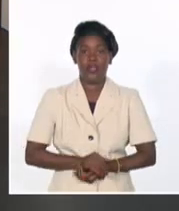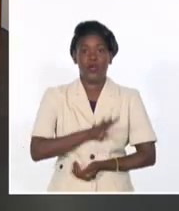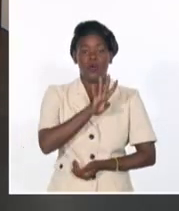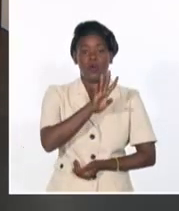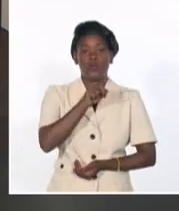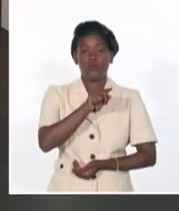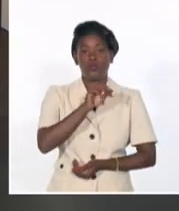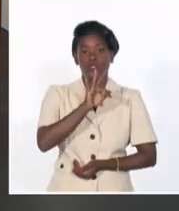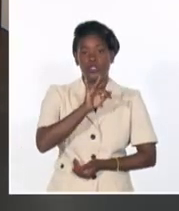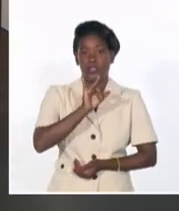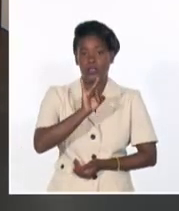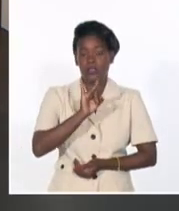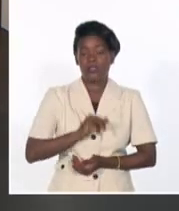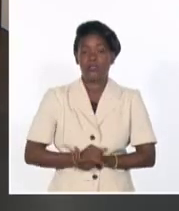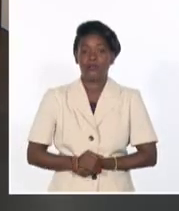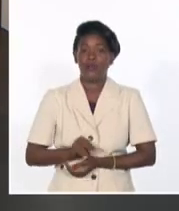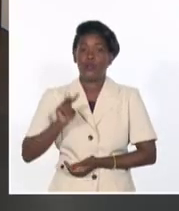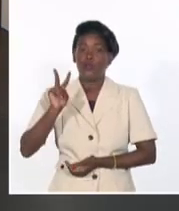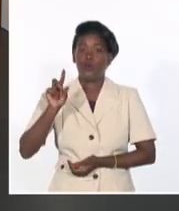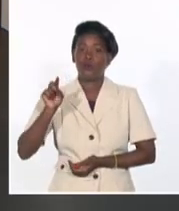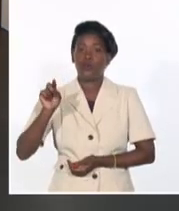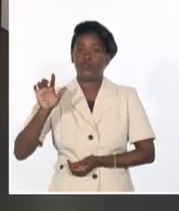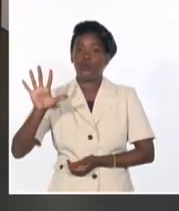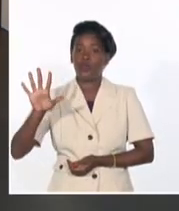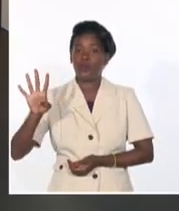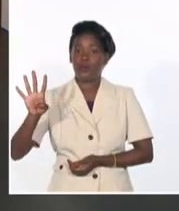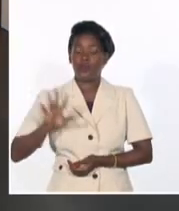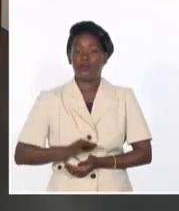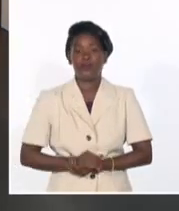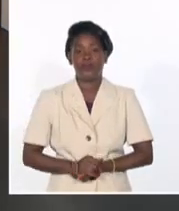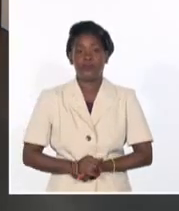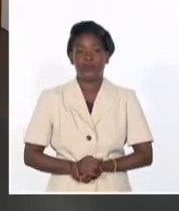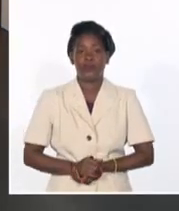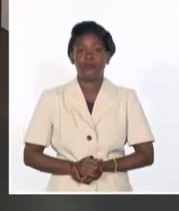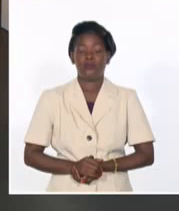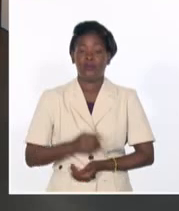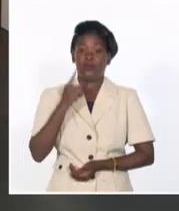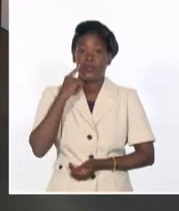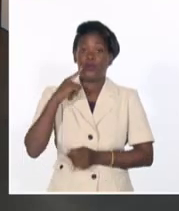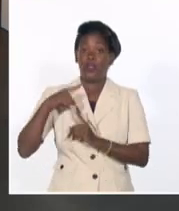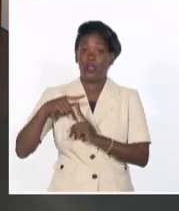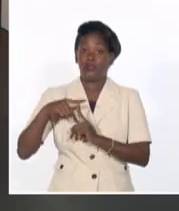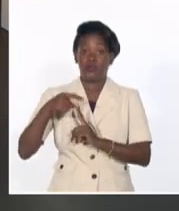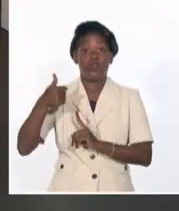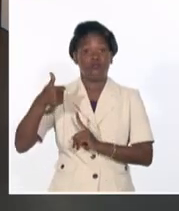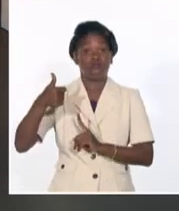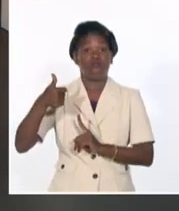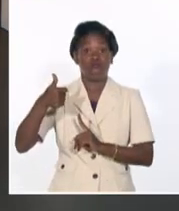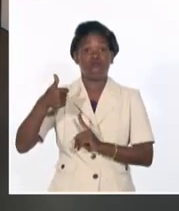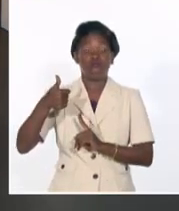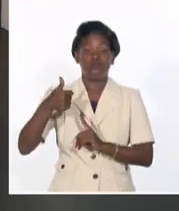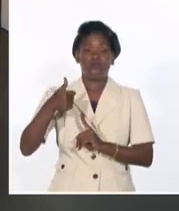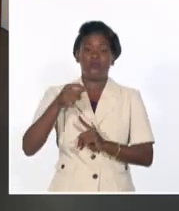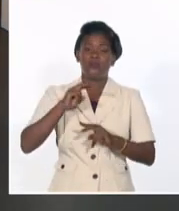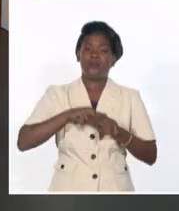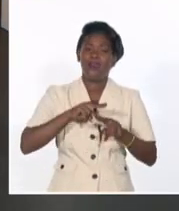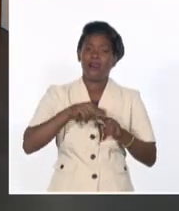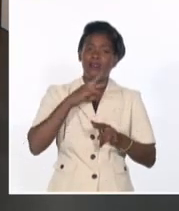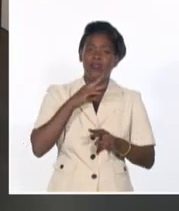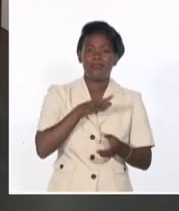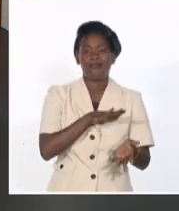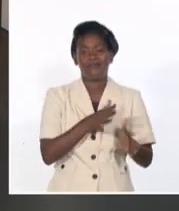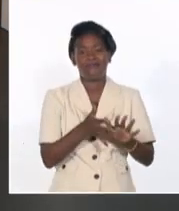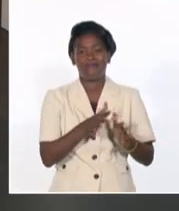4.87 y 2.54. Ligeramente mejor Las Tunas sobre Industriales. Aquí resaltar que en